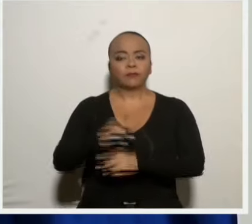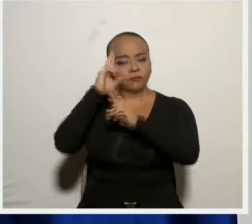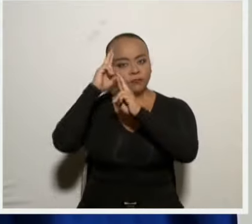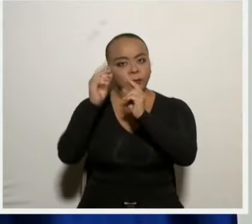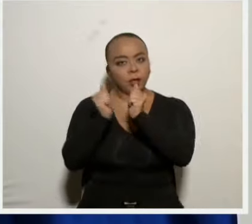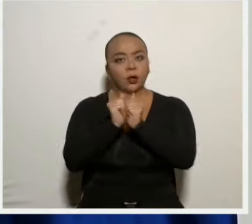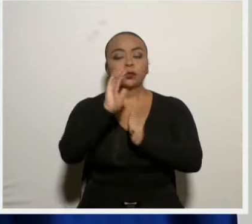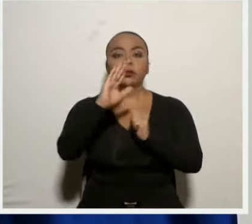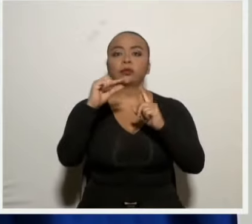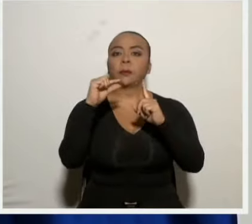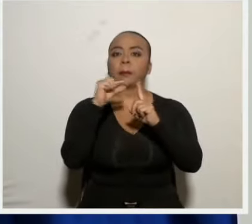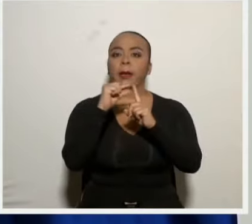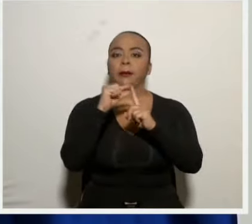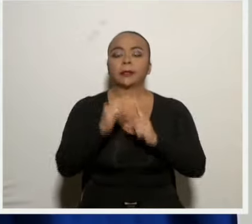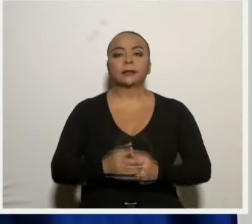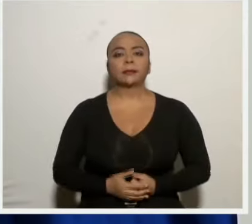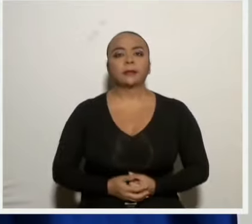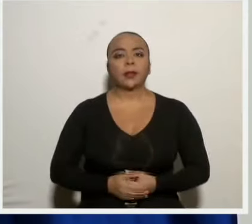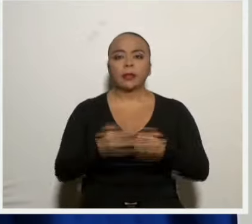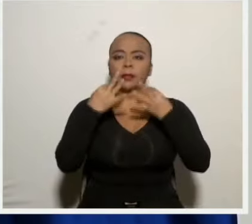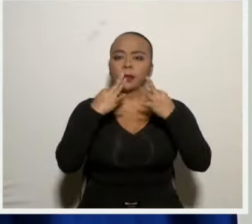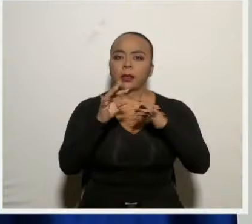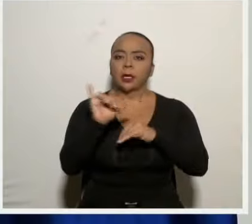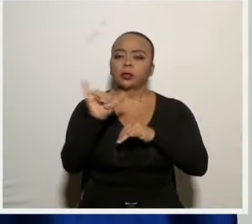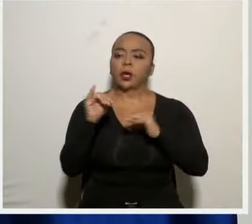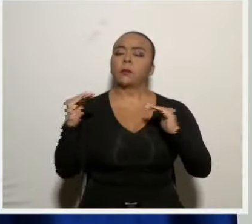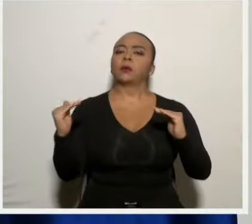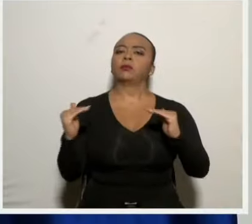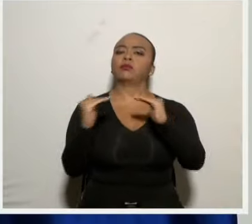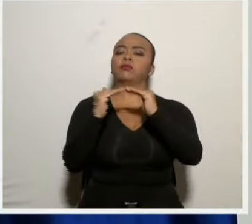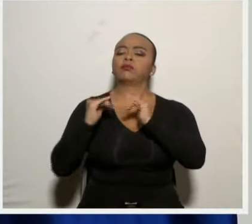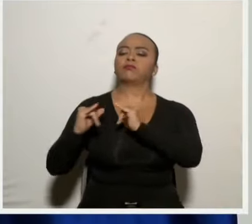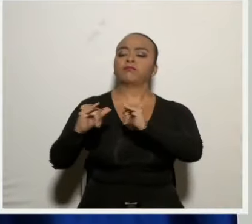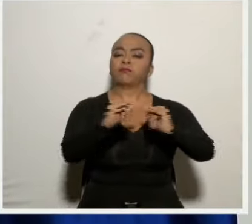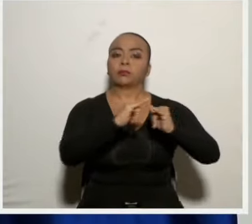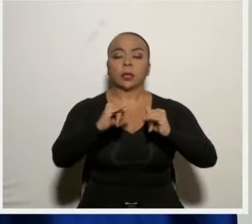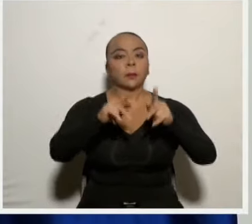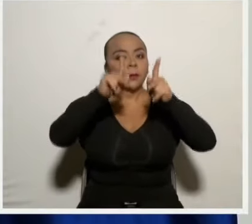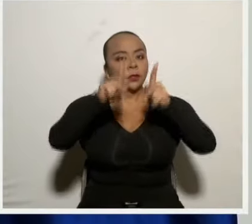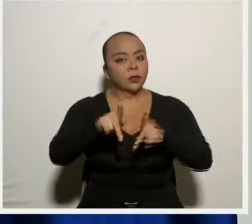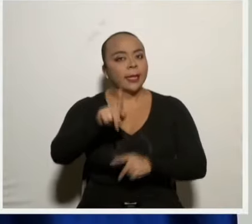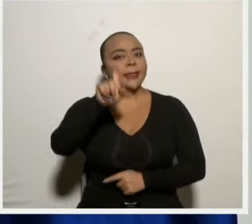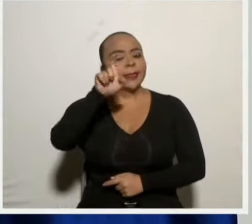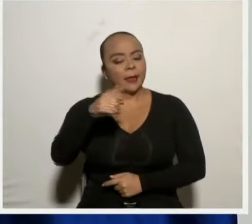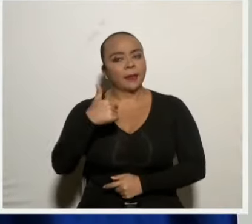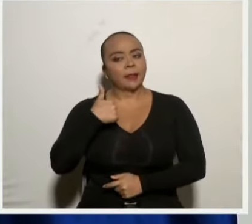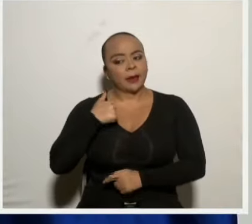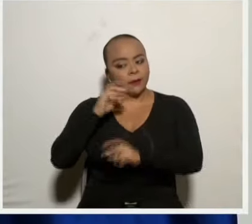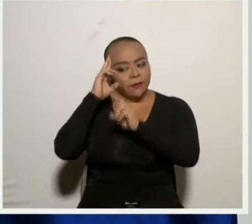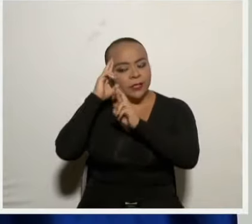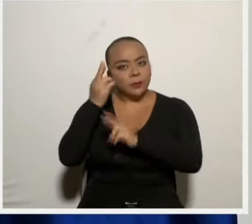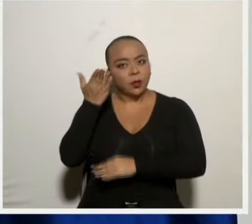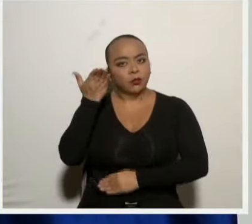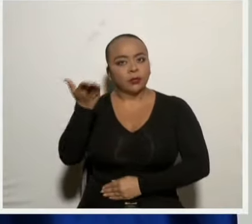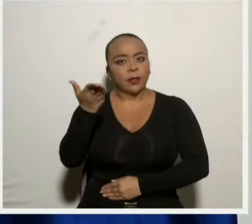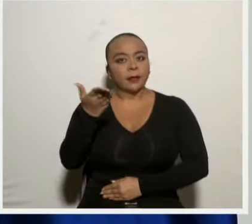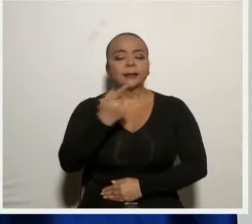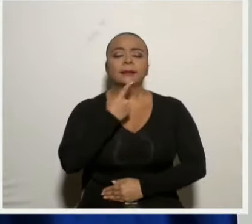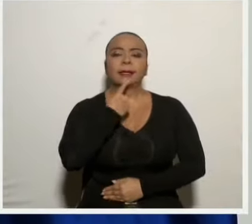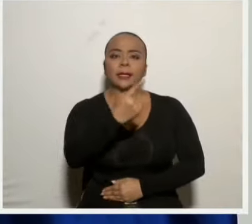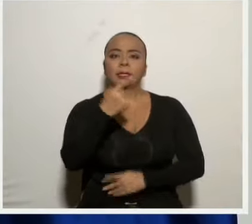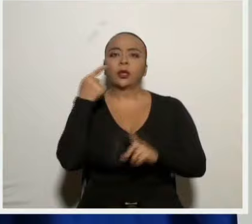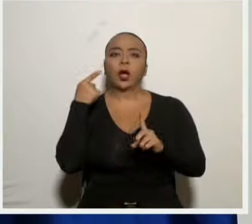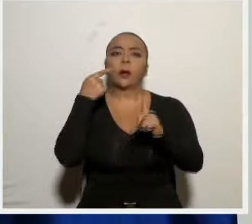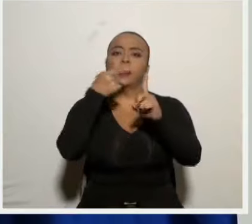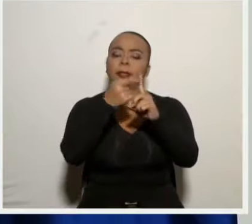sus palabras, de tratarlos como iguales, como personas que merecen de ustedes una declaración de